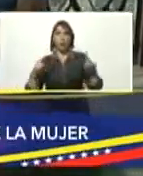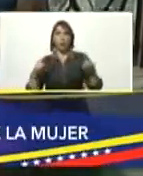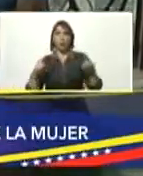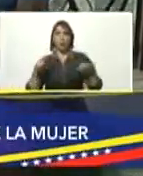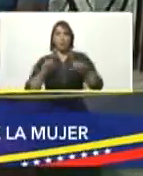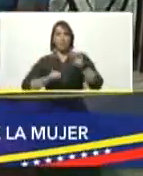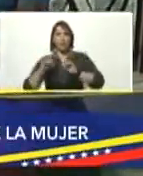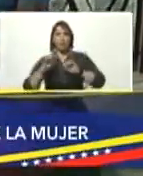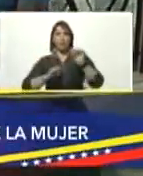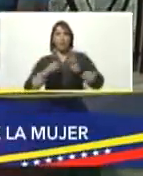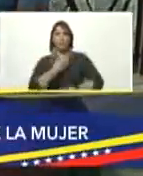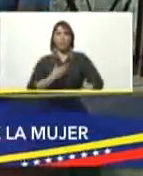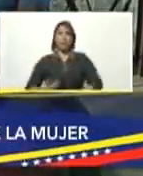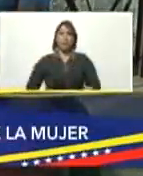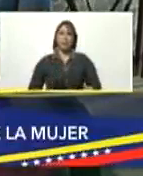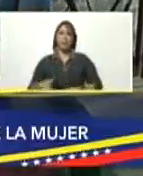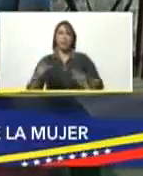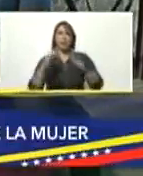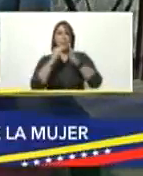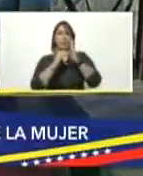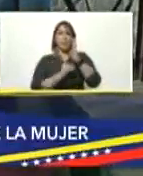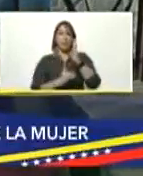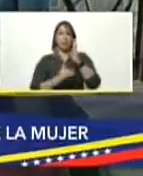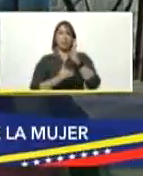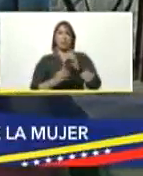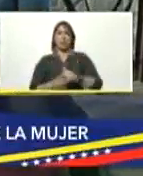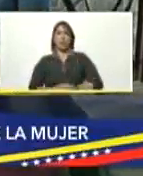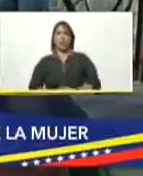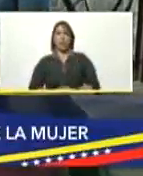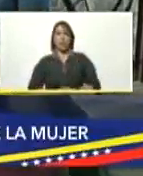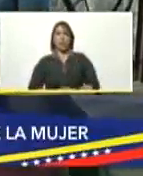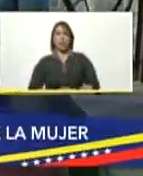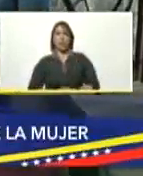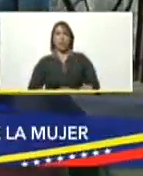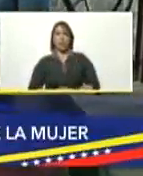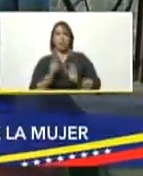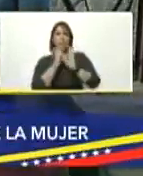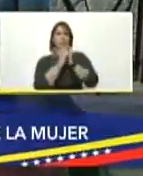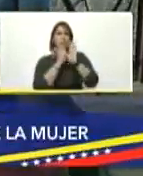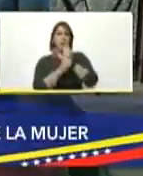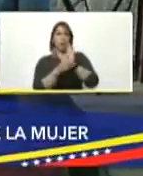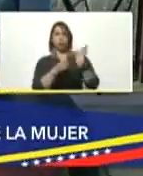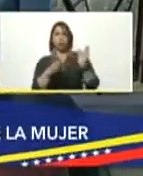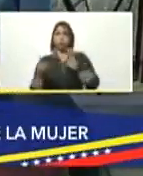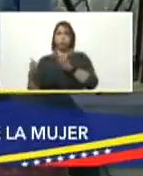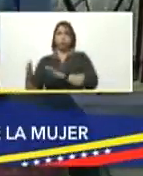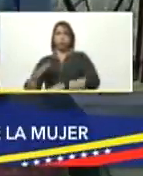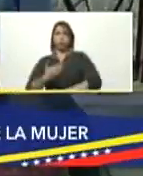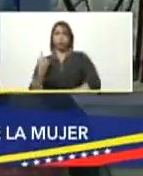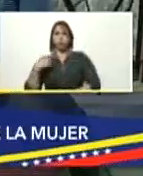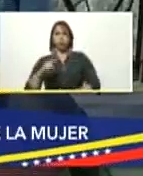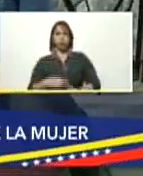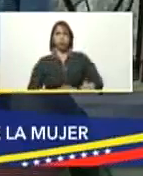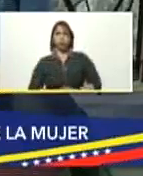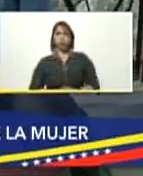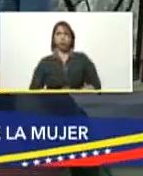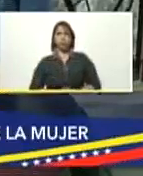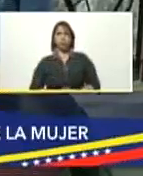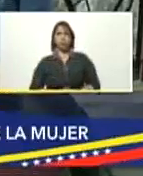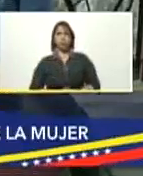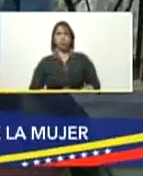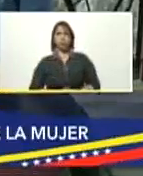evitar, presidente, y disminuir los índices de mortalidad que podamos tener de